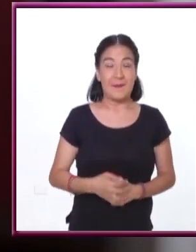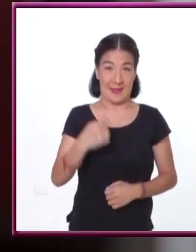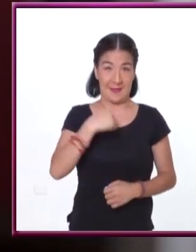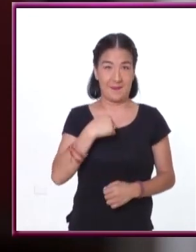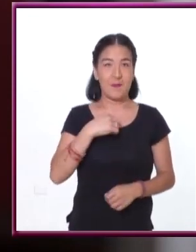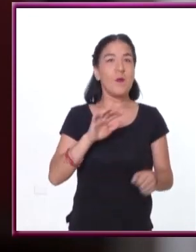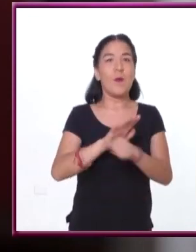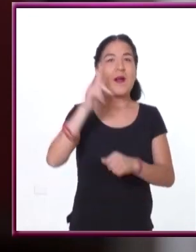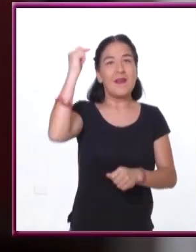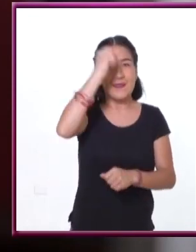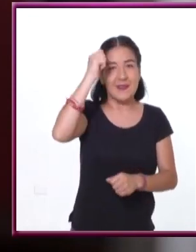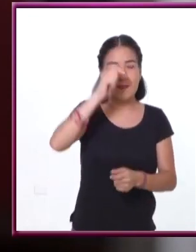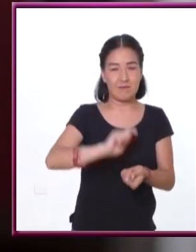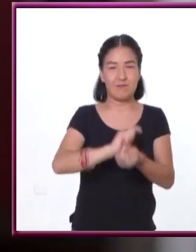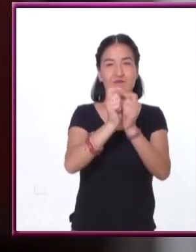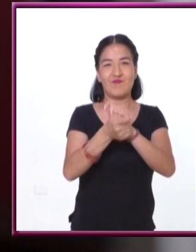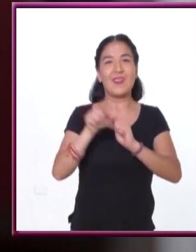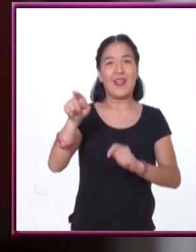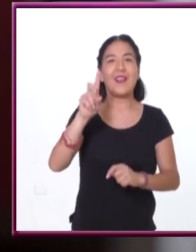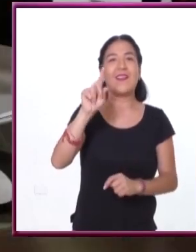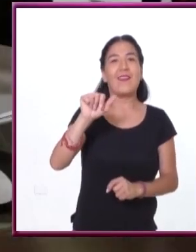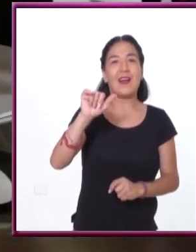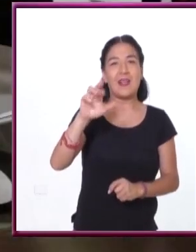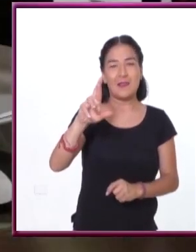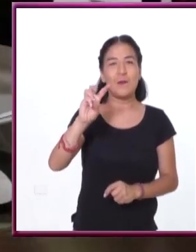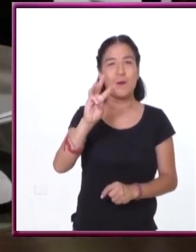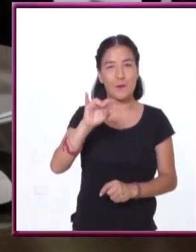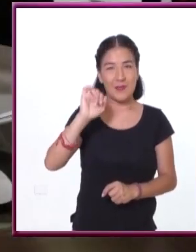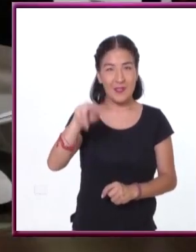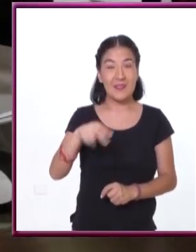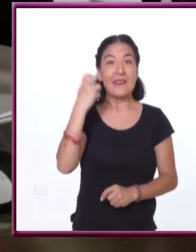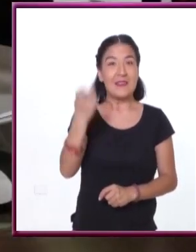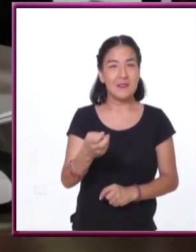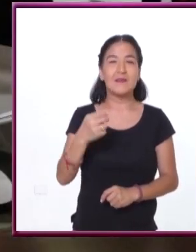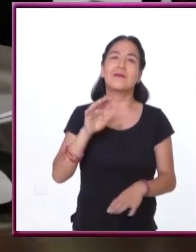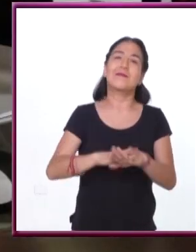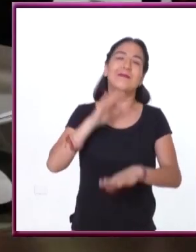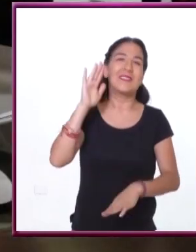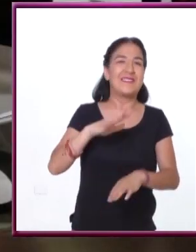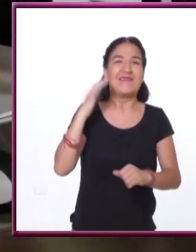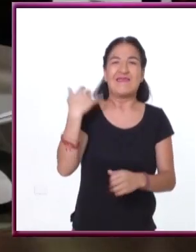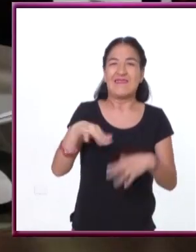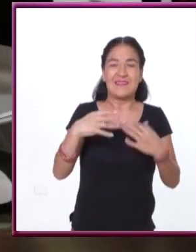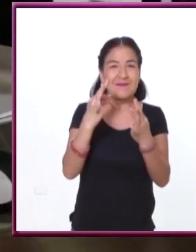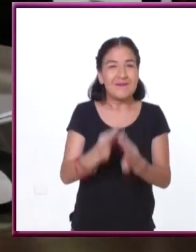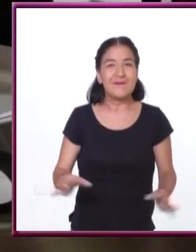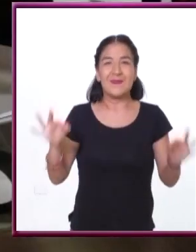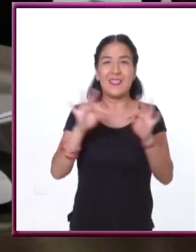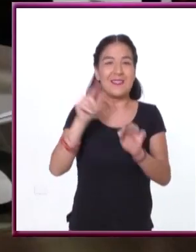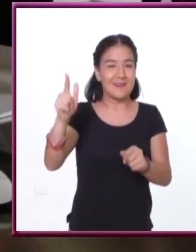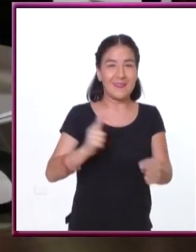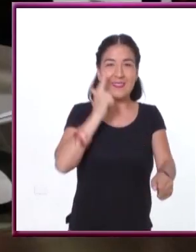A mí, la teoría de la evolución de Darwin. Me parece que es fantástico lo que